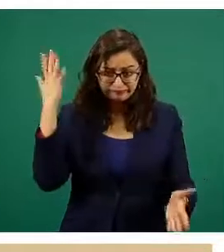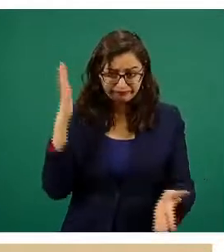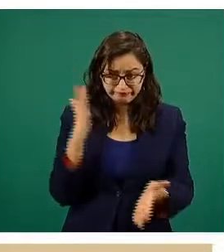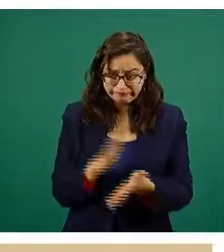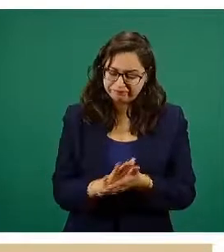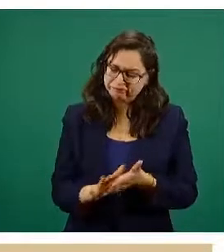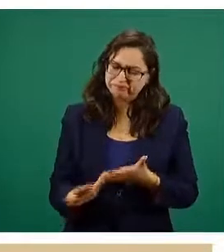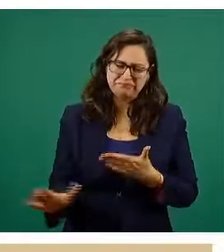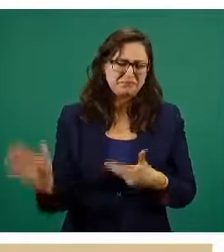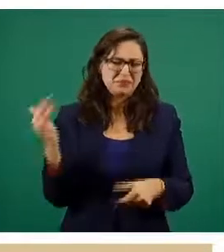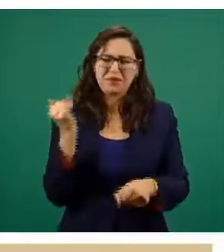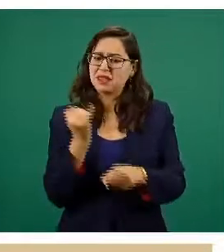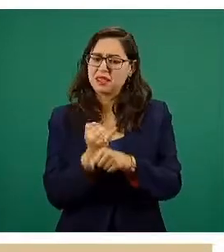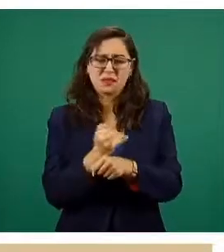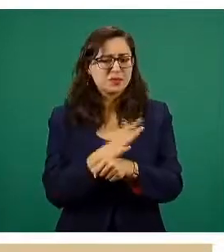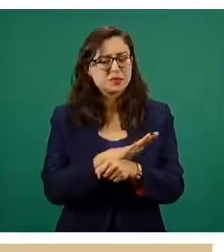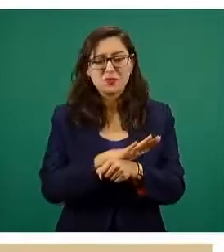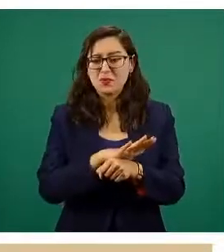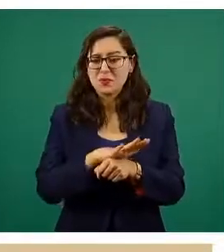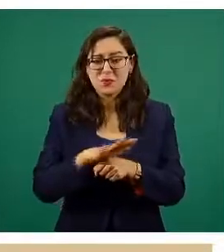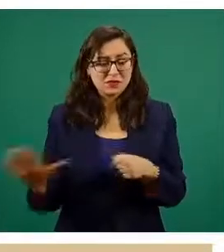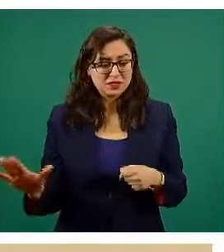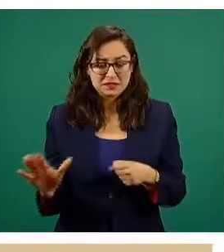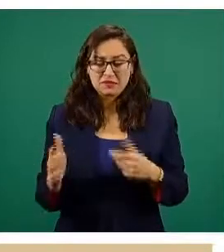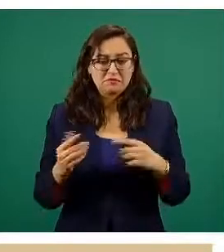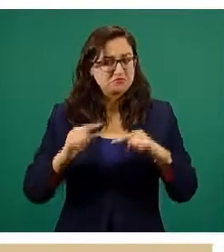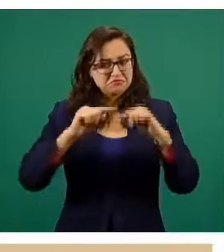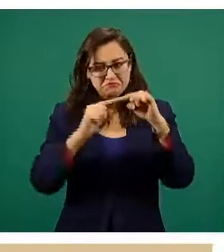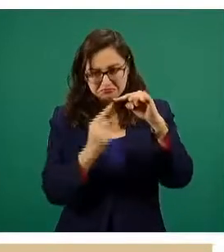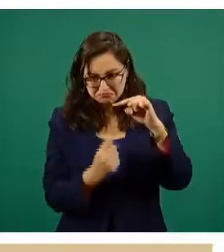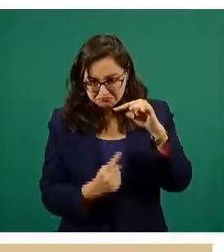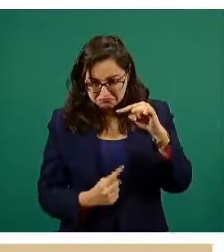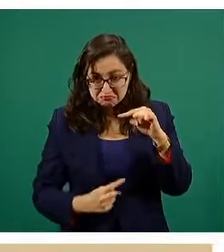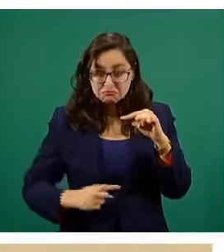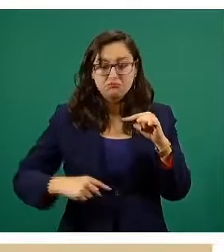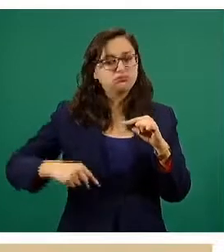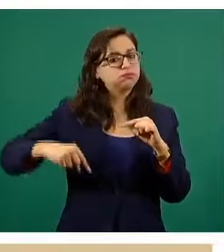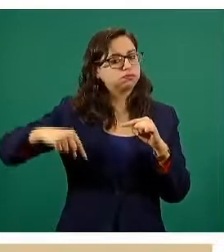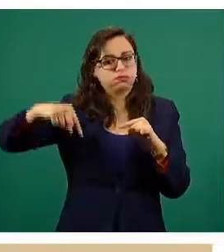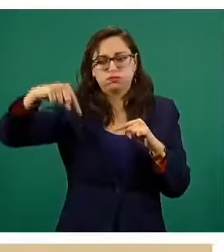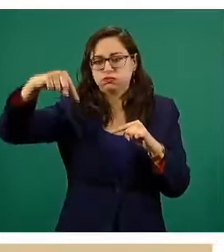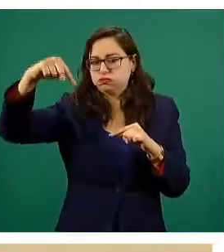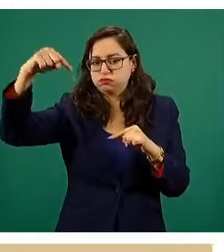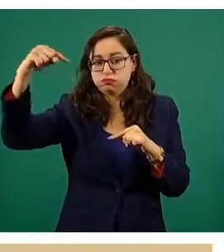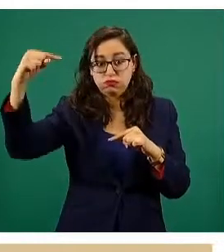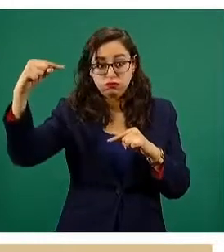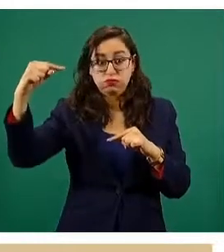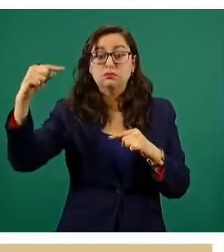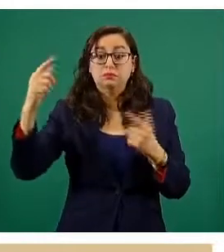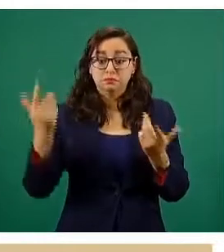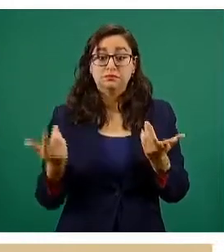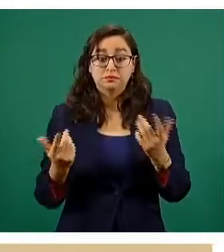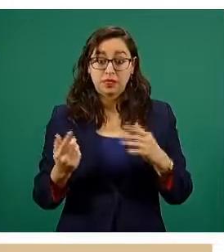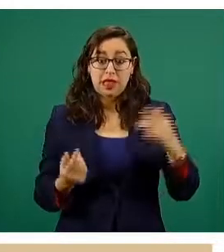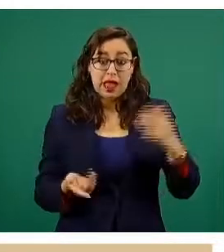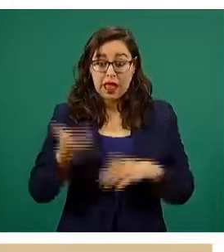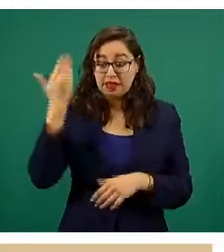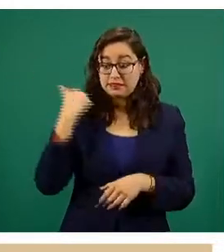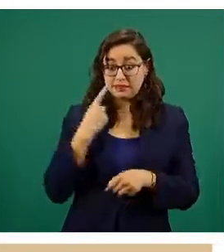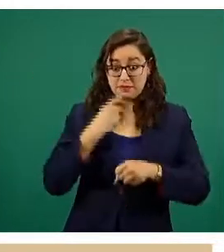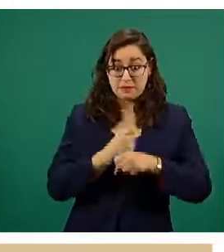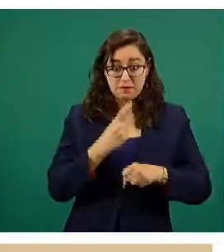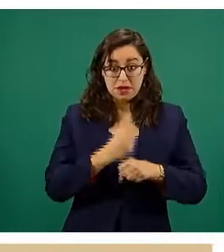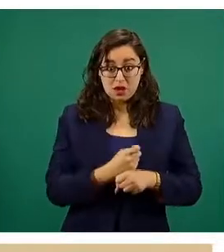es simplemente el momento en donde cambia la tendencia. En este caso volvió a ascender y superó desde luego la intensidad epidémica